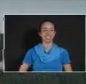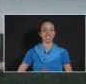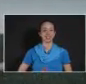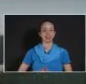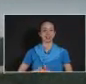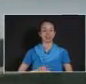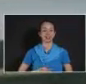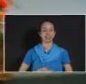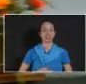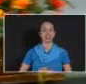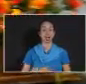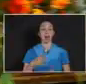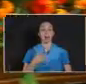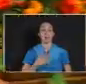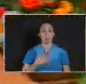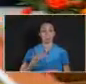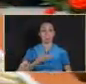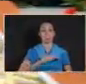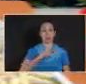A mí me mandaron un video